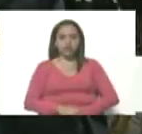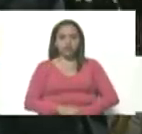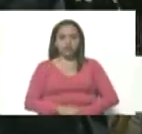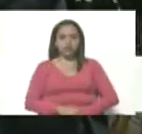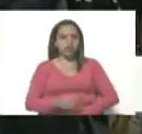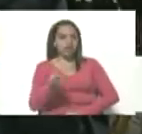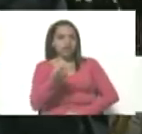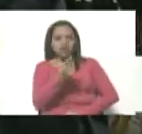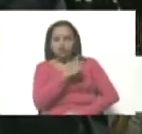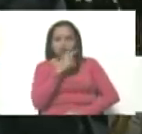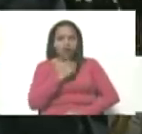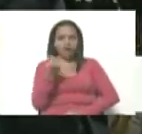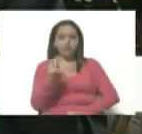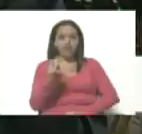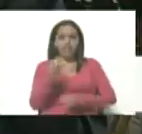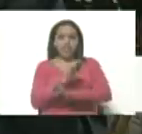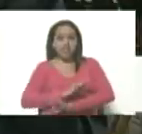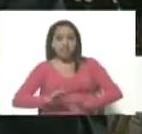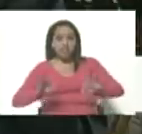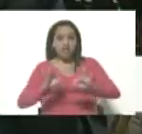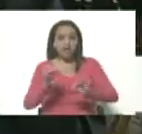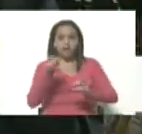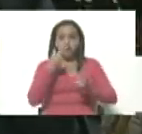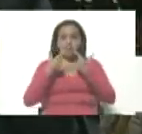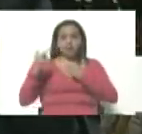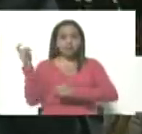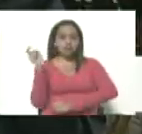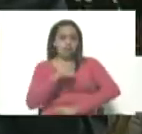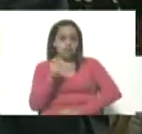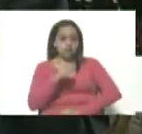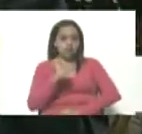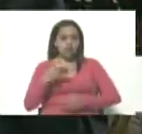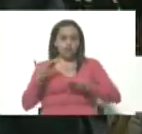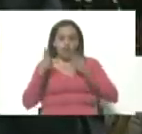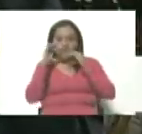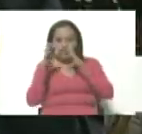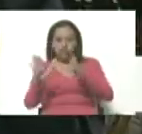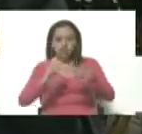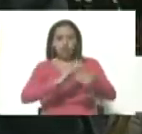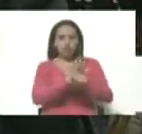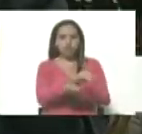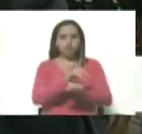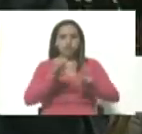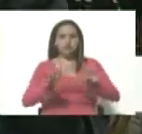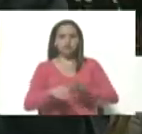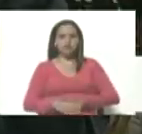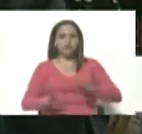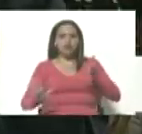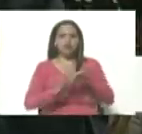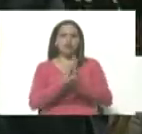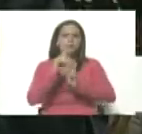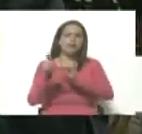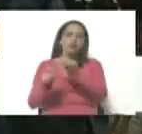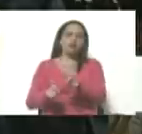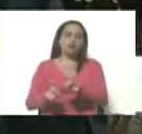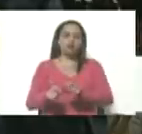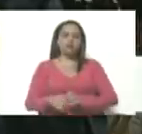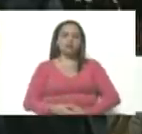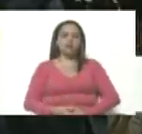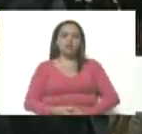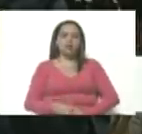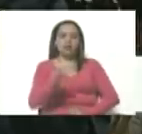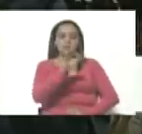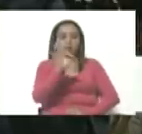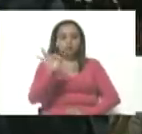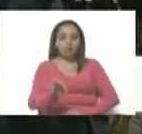falte nunca ninguno de los insumos que se requieren para la atención directa del COVID. En relación con la pregunta del porcentaje,